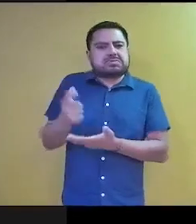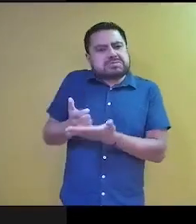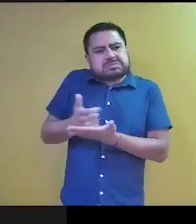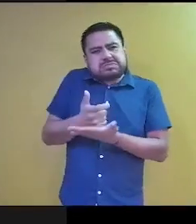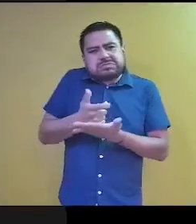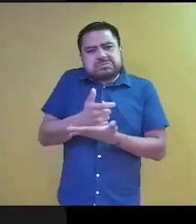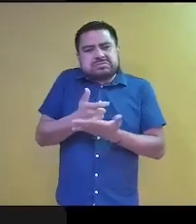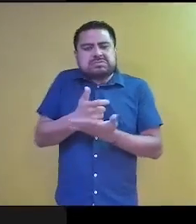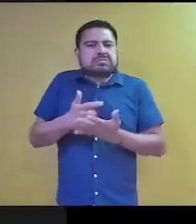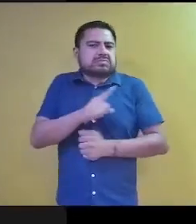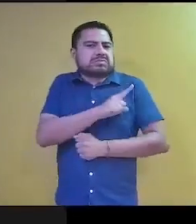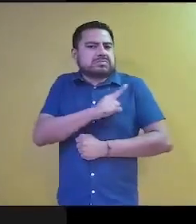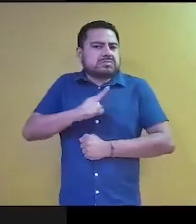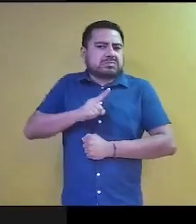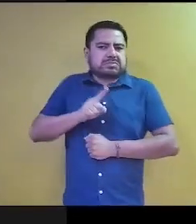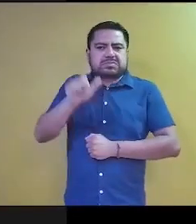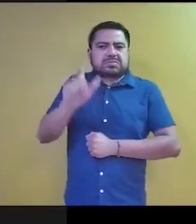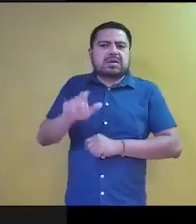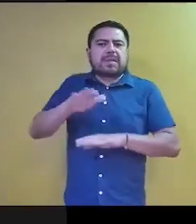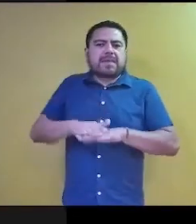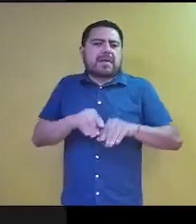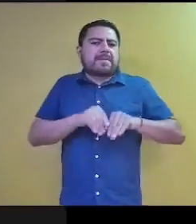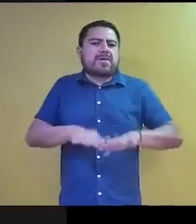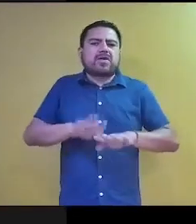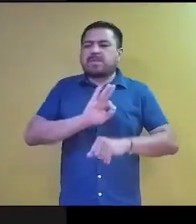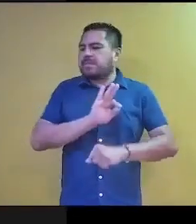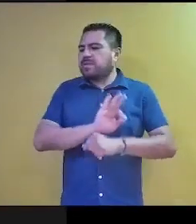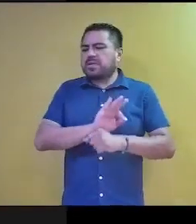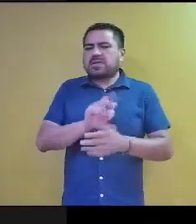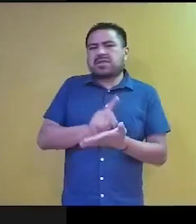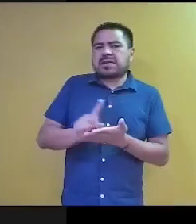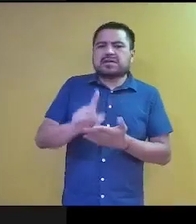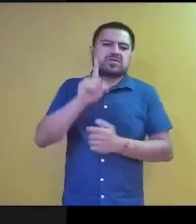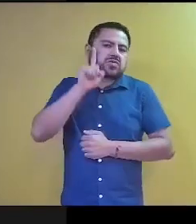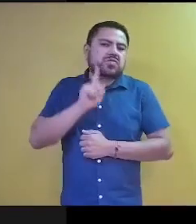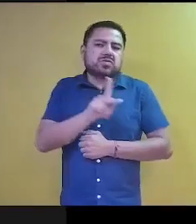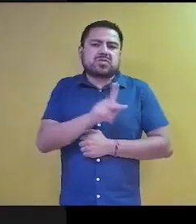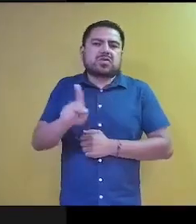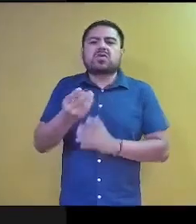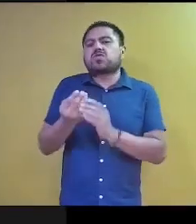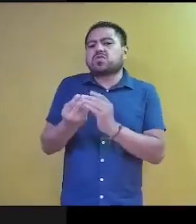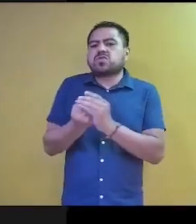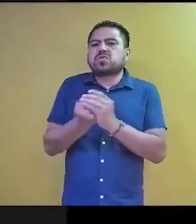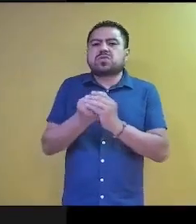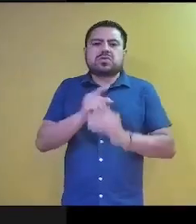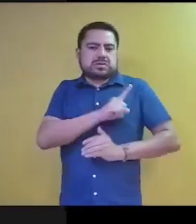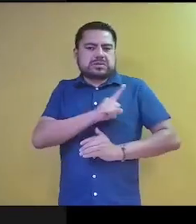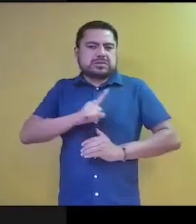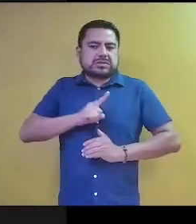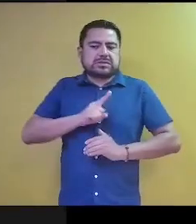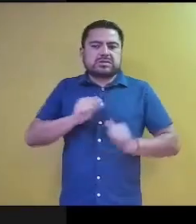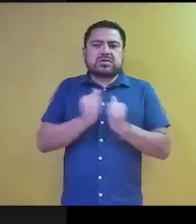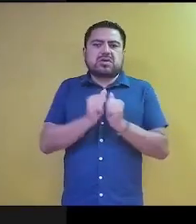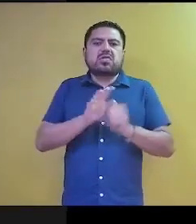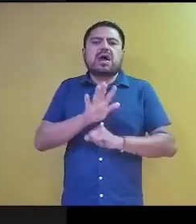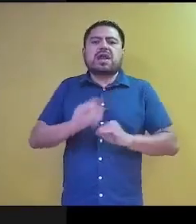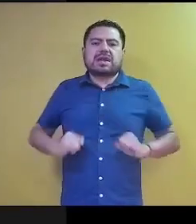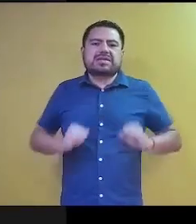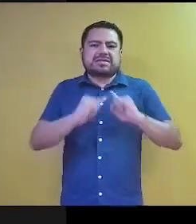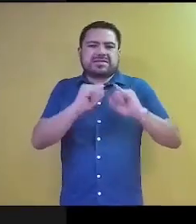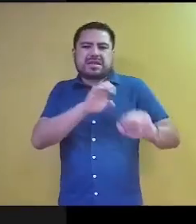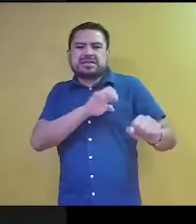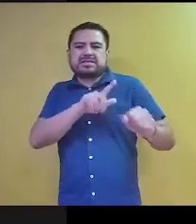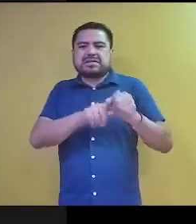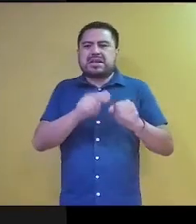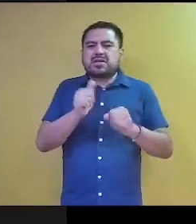los cuales deberán orientarse a la promoción y protección de los derechos de las mujeres, cursos que deberán llevarse en alguna de las instituciones especializadas